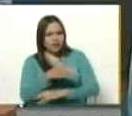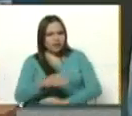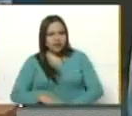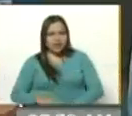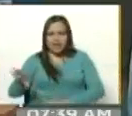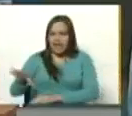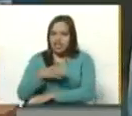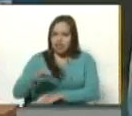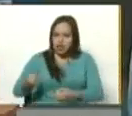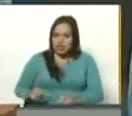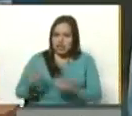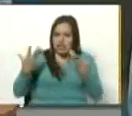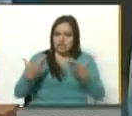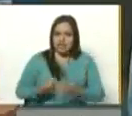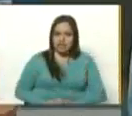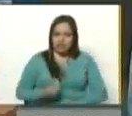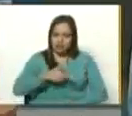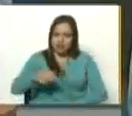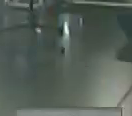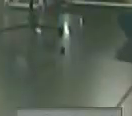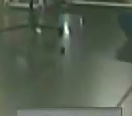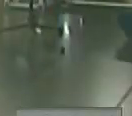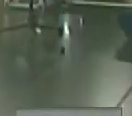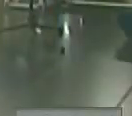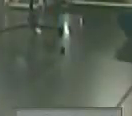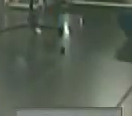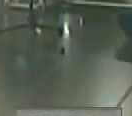que enciende, y es que estamos encendidos, compatriota.